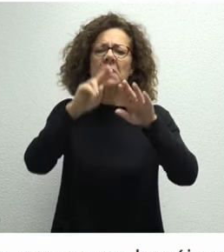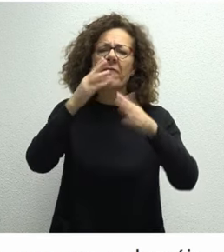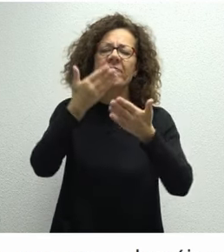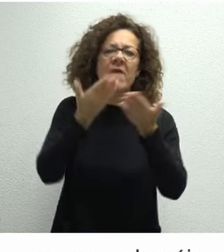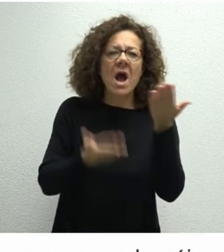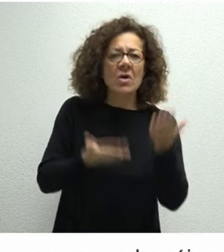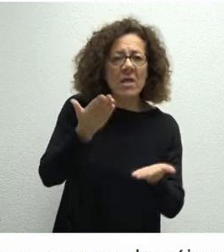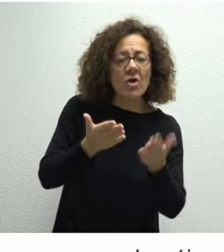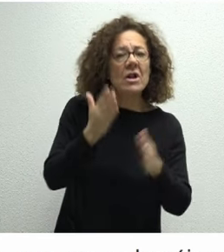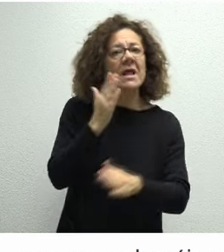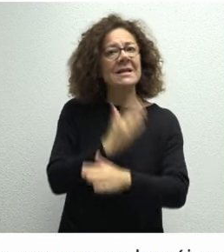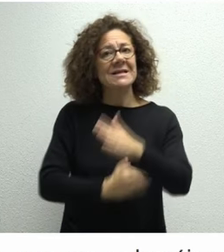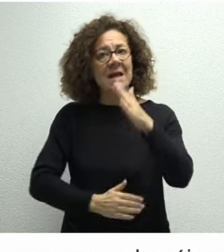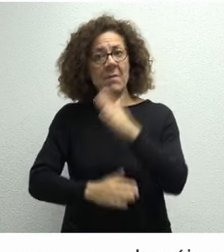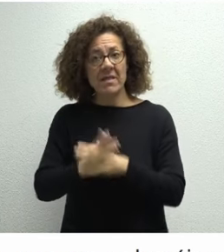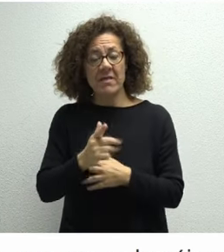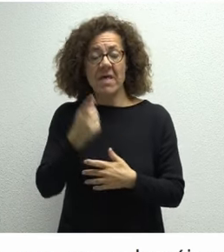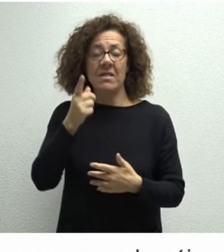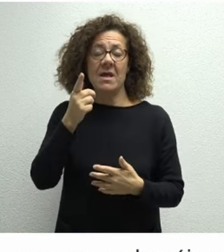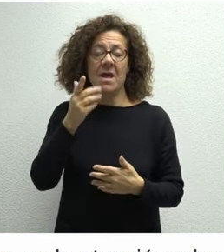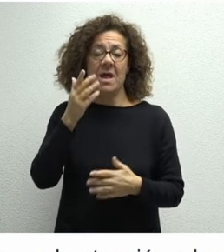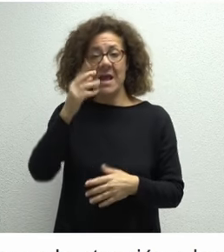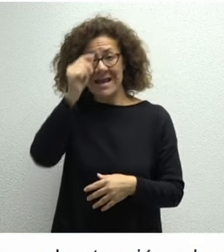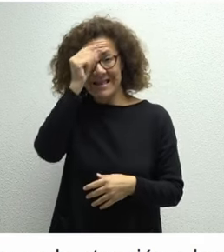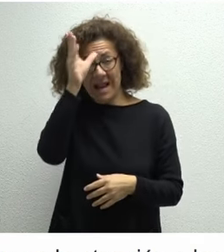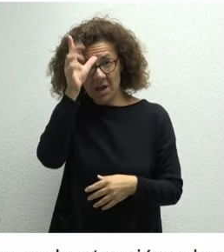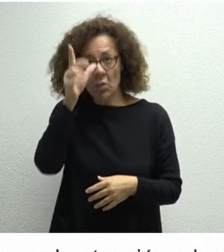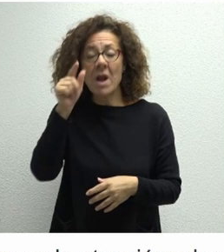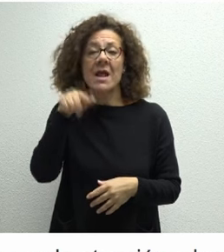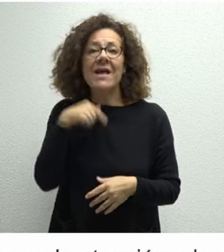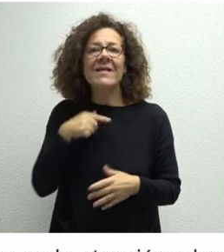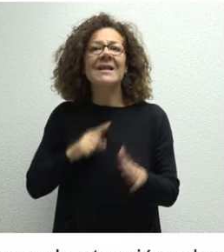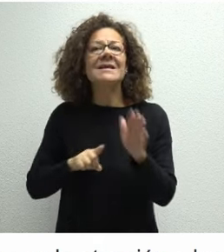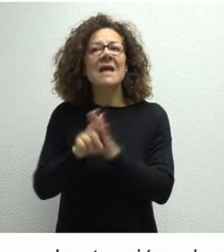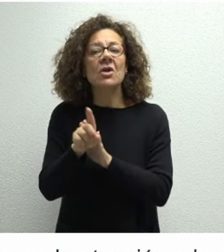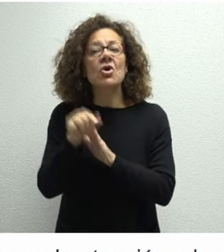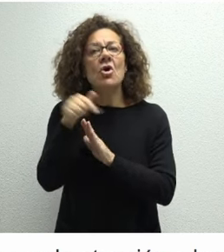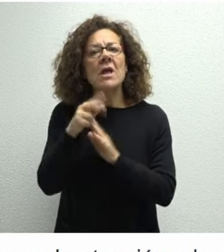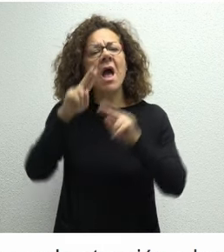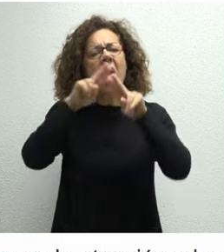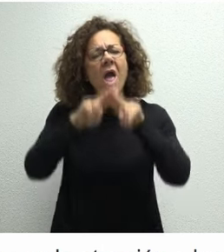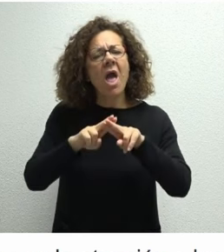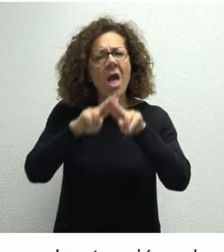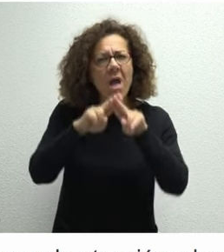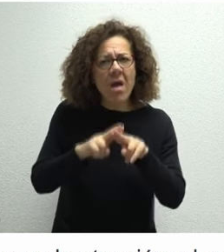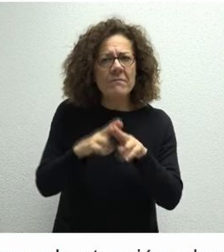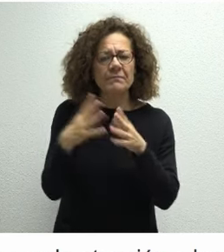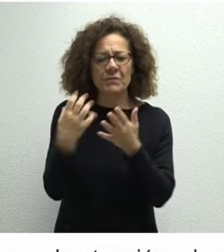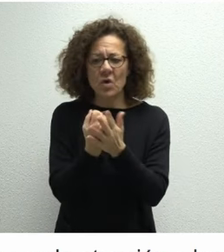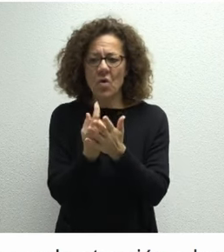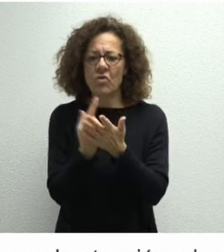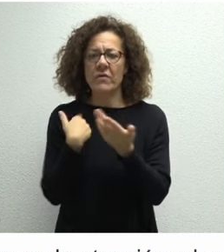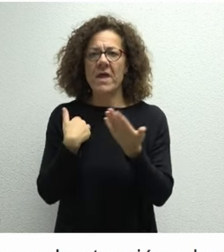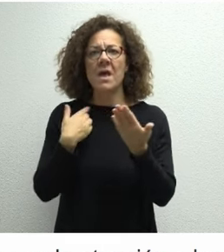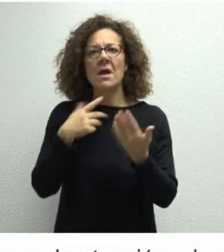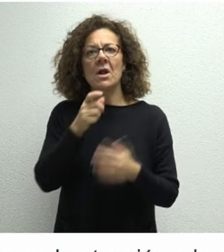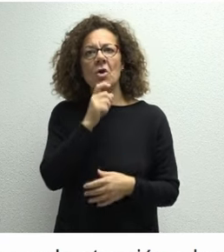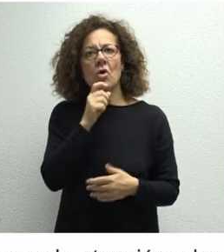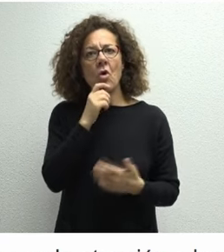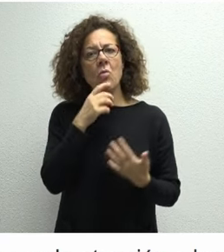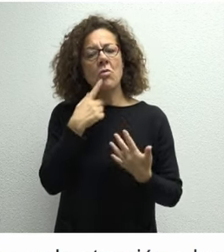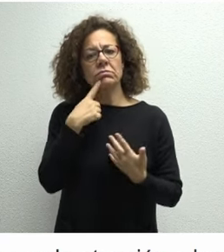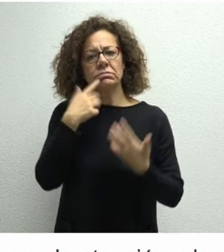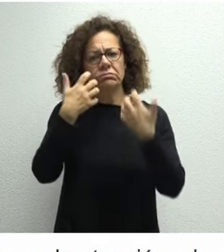discapacidad intelectual y del desarrollo eh donde evaluamos de una manera muy exhaustiva pues toda la parte de funcionamiento